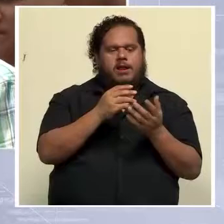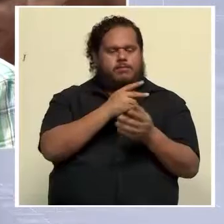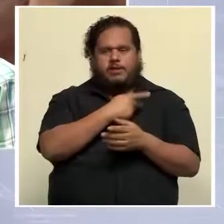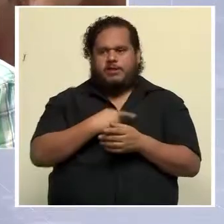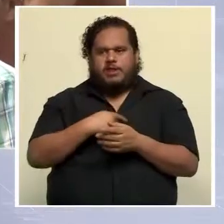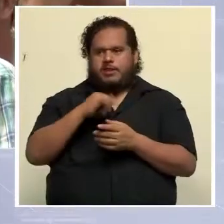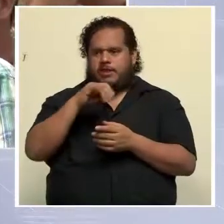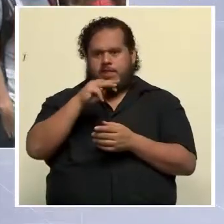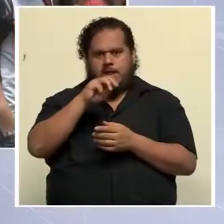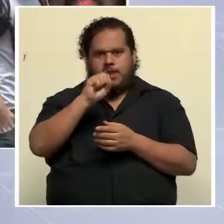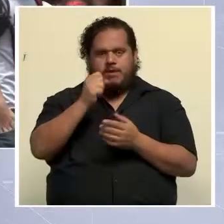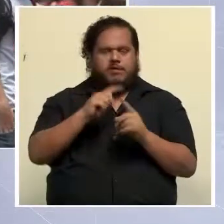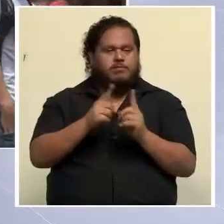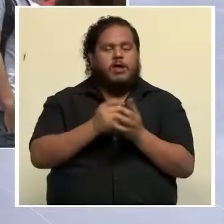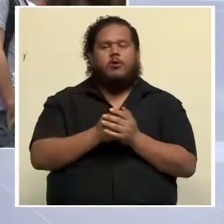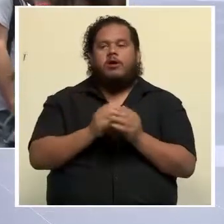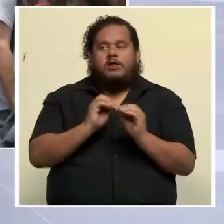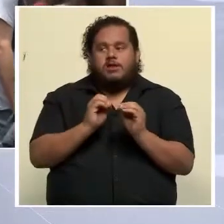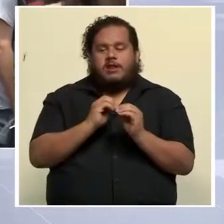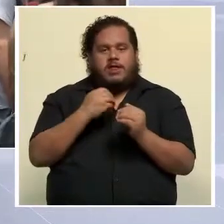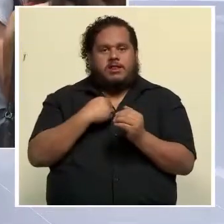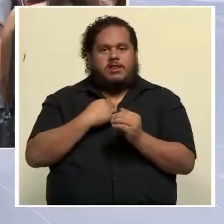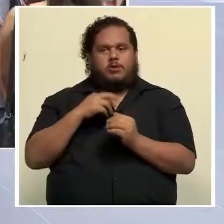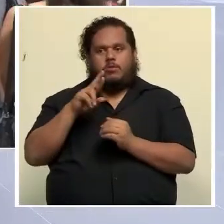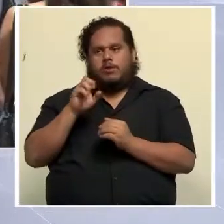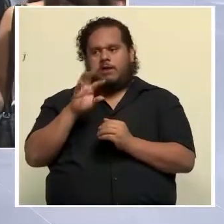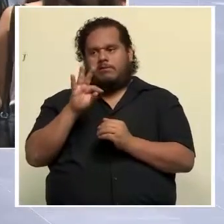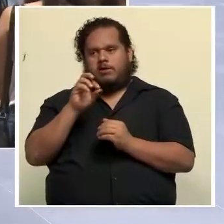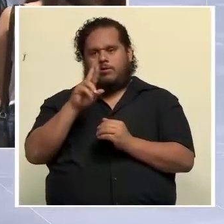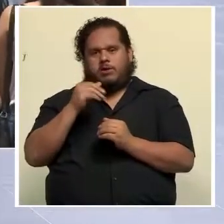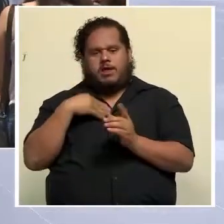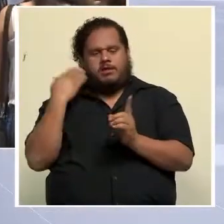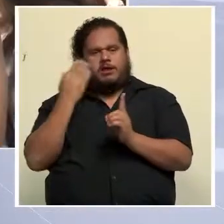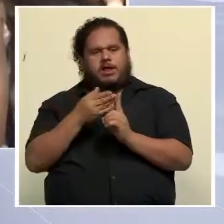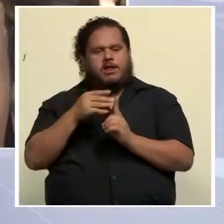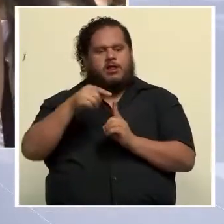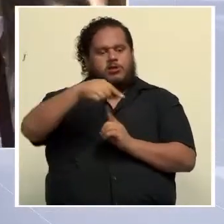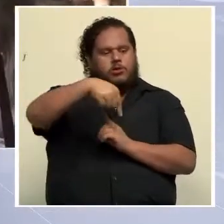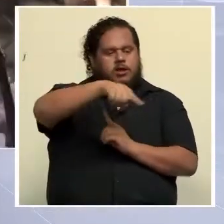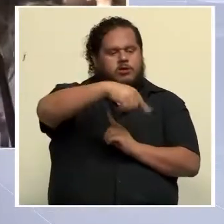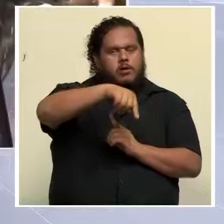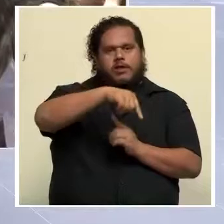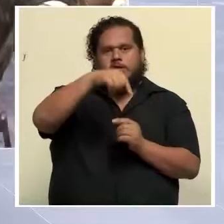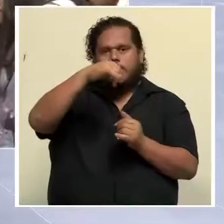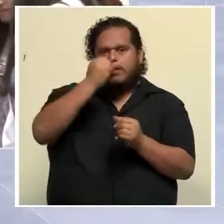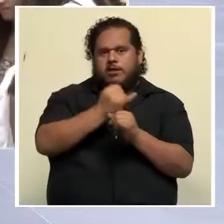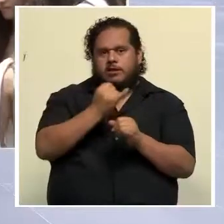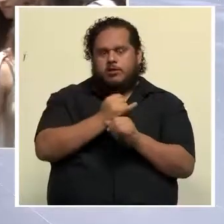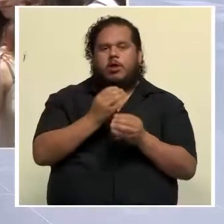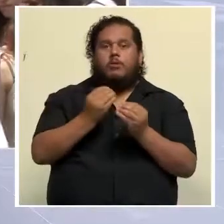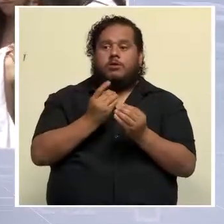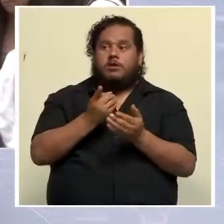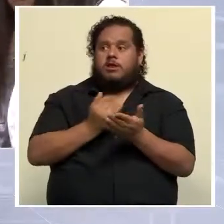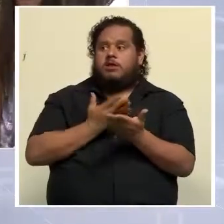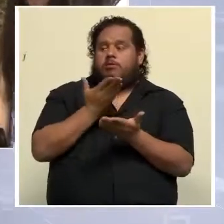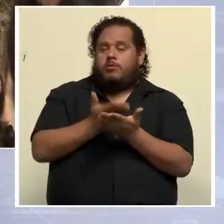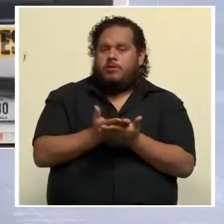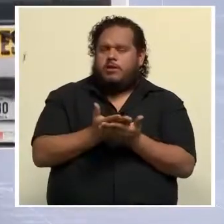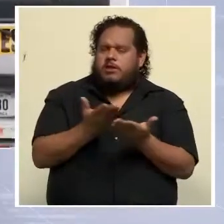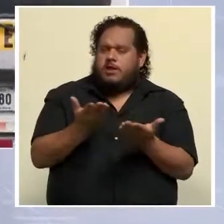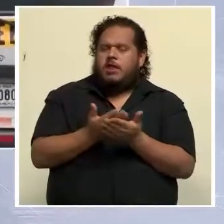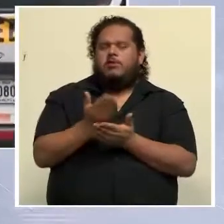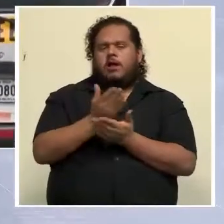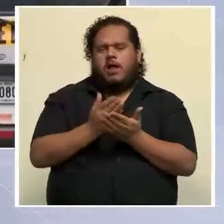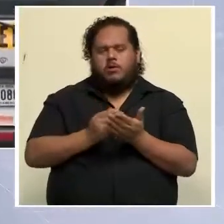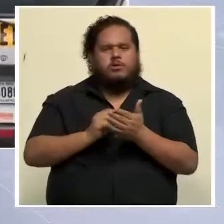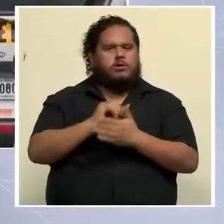de Limas, pero sin tener una rectoría directa sobre el accionar de todas estas instituciones. Entonces, muchas de estas propuestas efectivamente son algunos